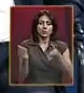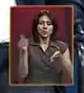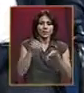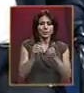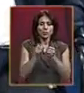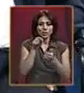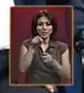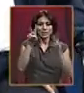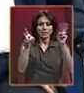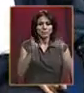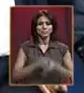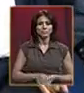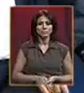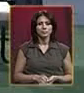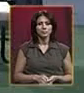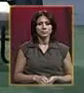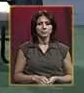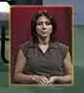que sí.